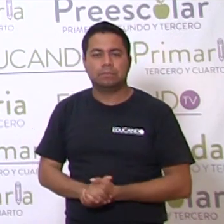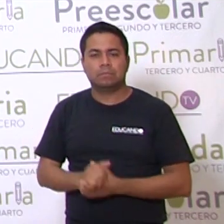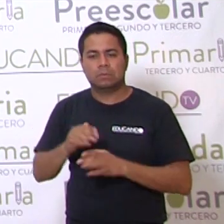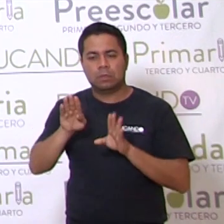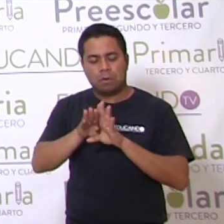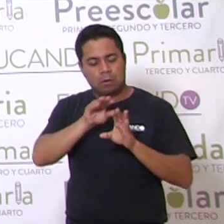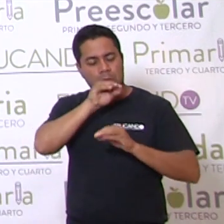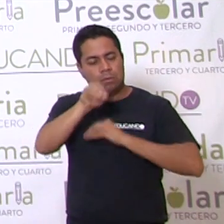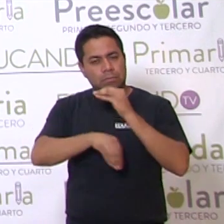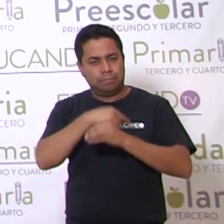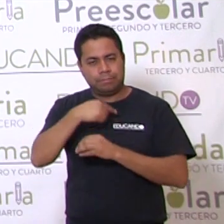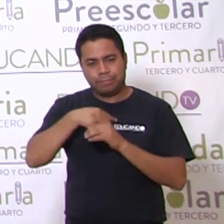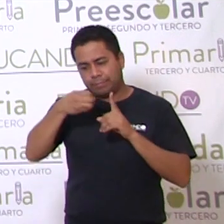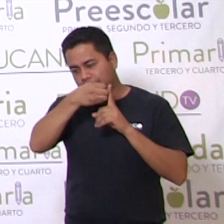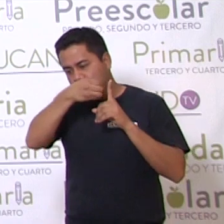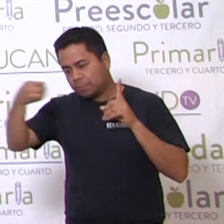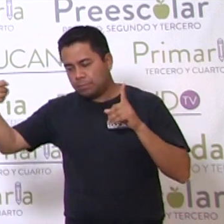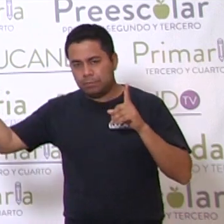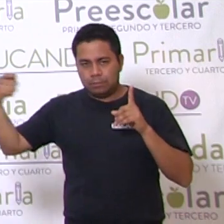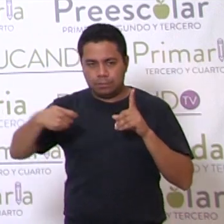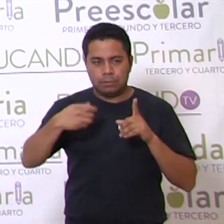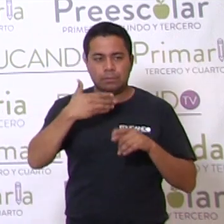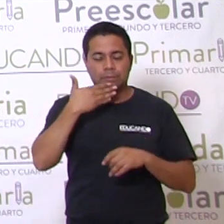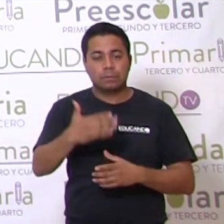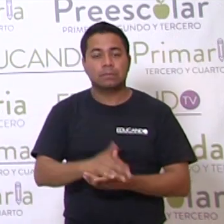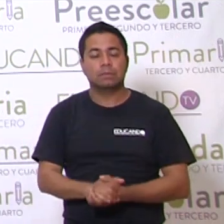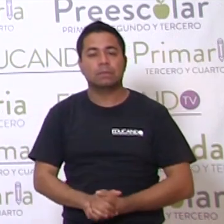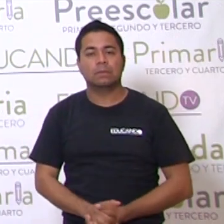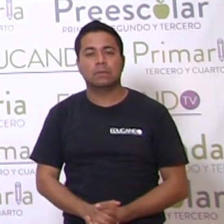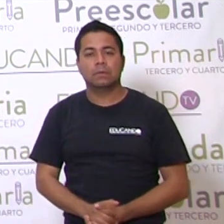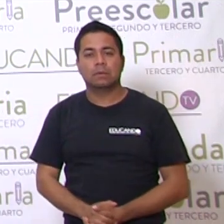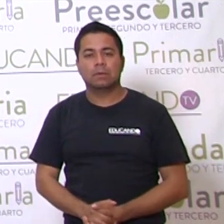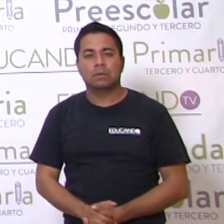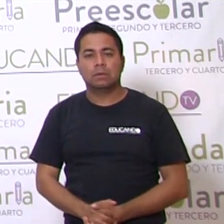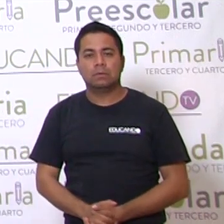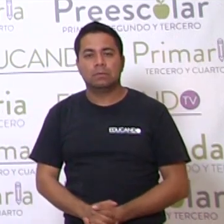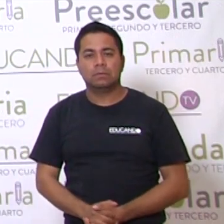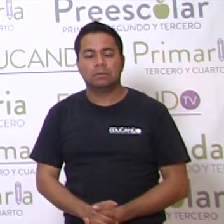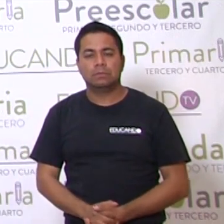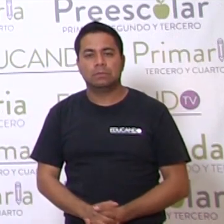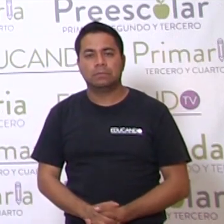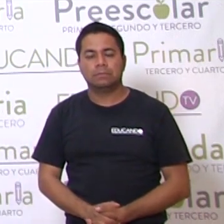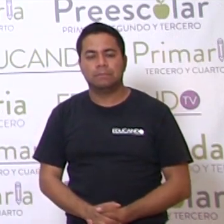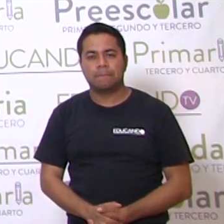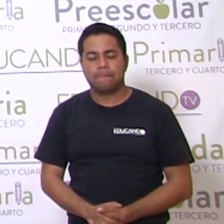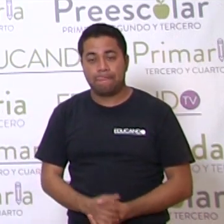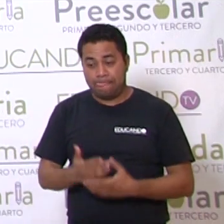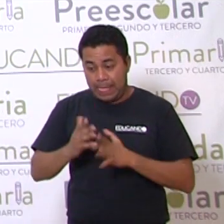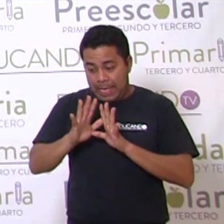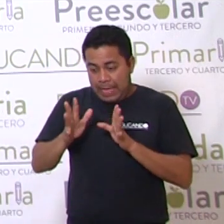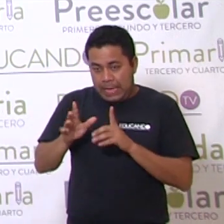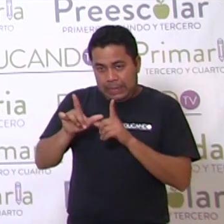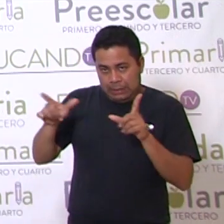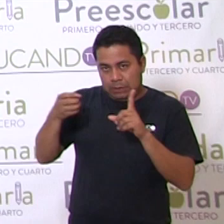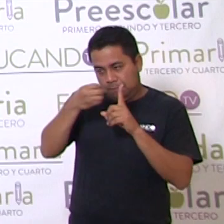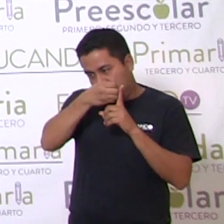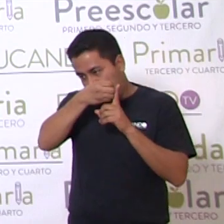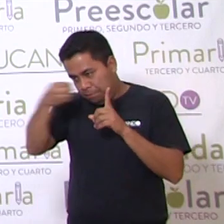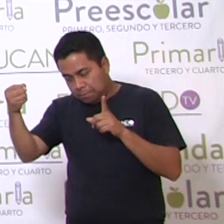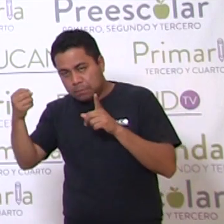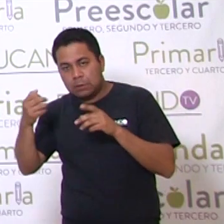constituida nuestra oración. ¿Bien? Ahora, ya tenemos la oración, la